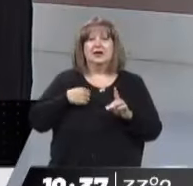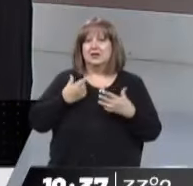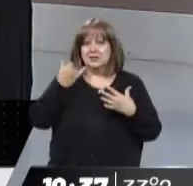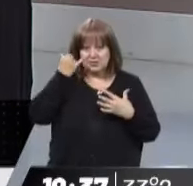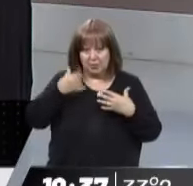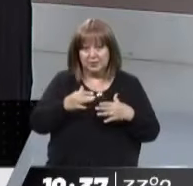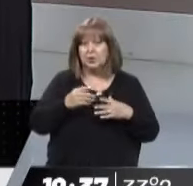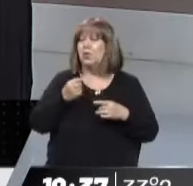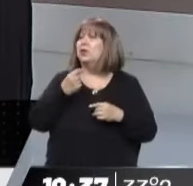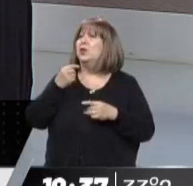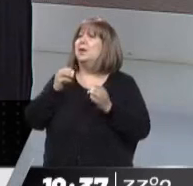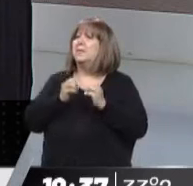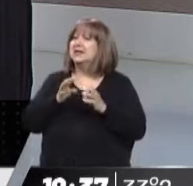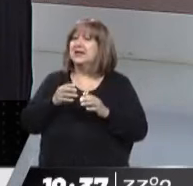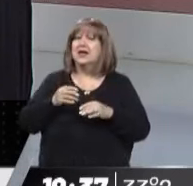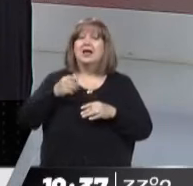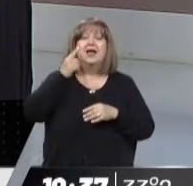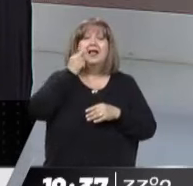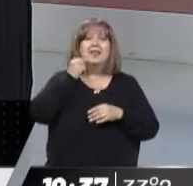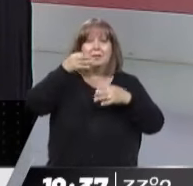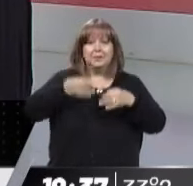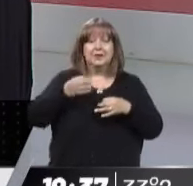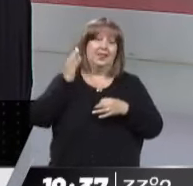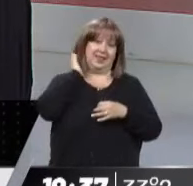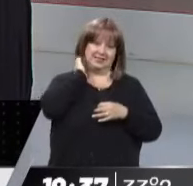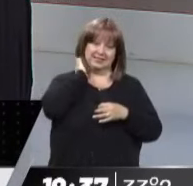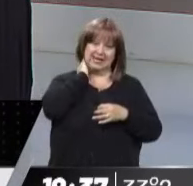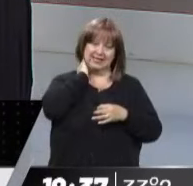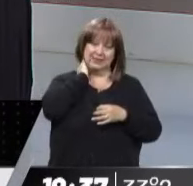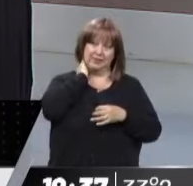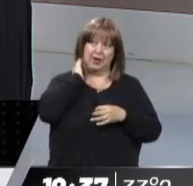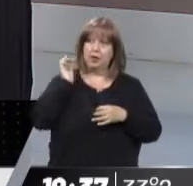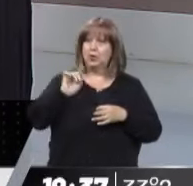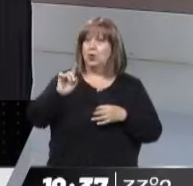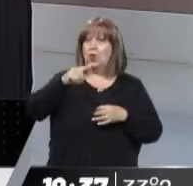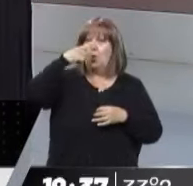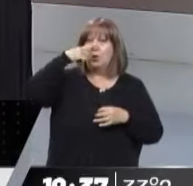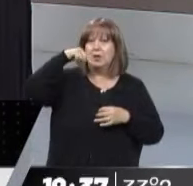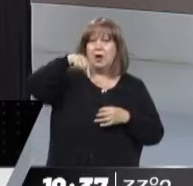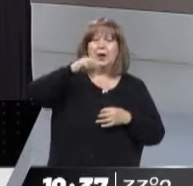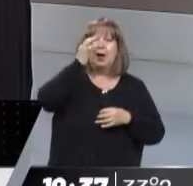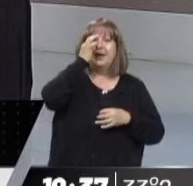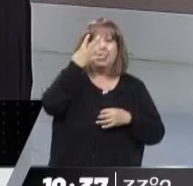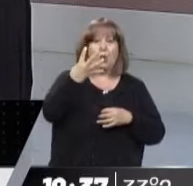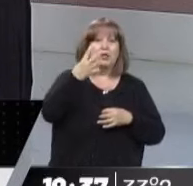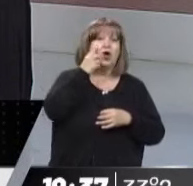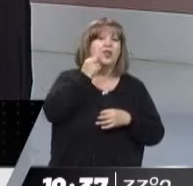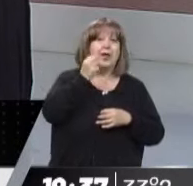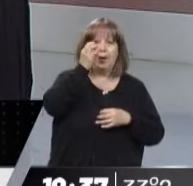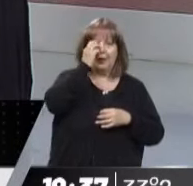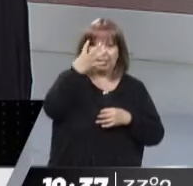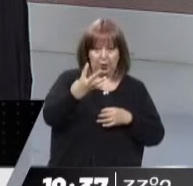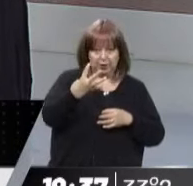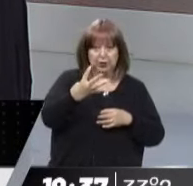que comenzar esta serie de audiencias. Parece que sí. No, las audiencias, la última audiencia va a ser ahora, el 24. Digamos,